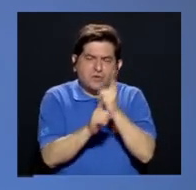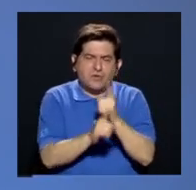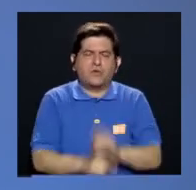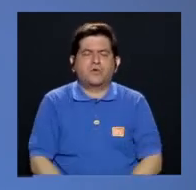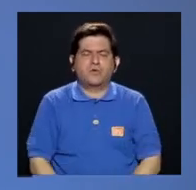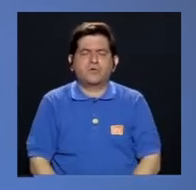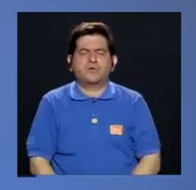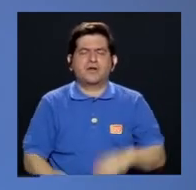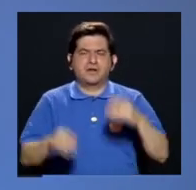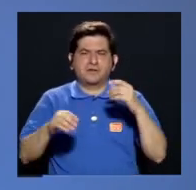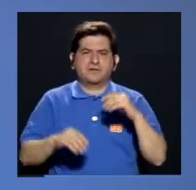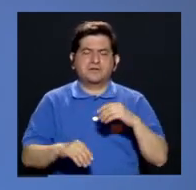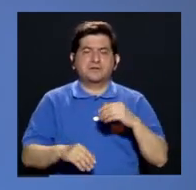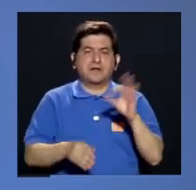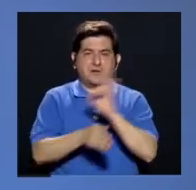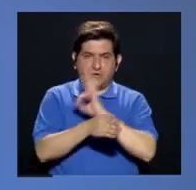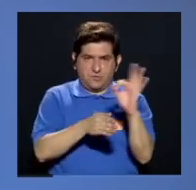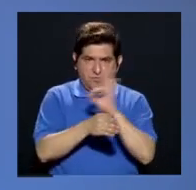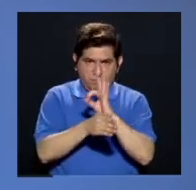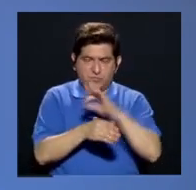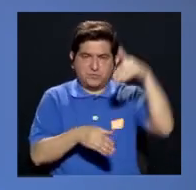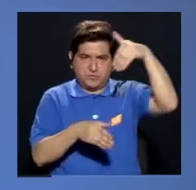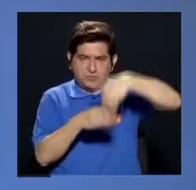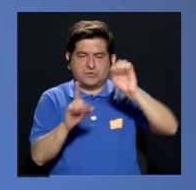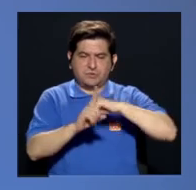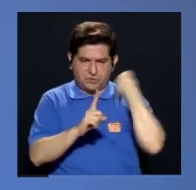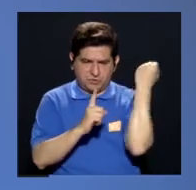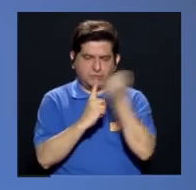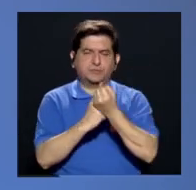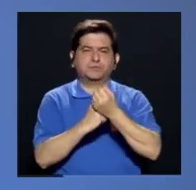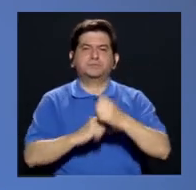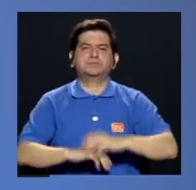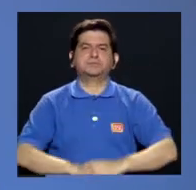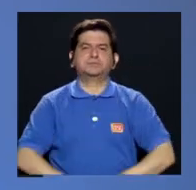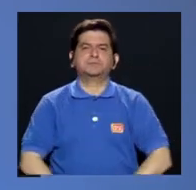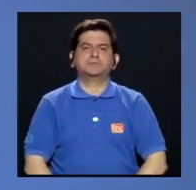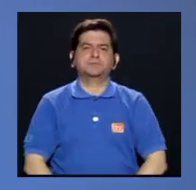y relevancia para nuestra sociedad.